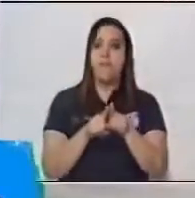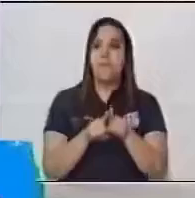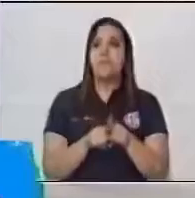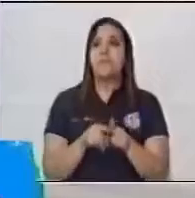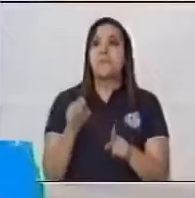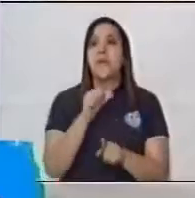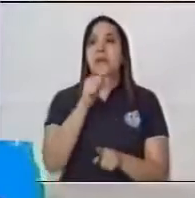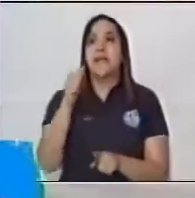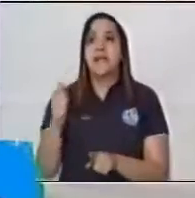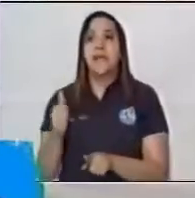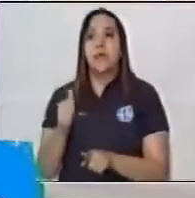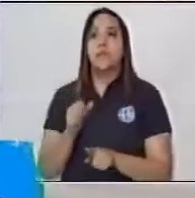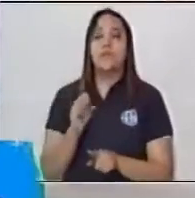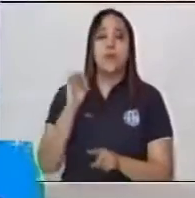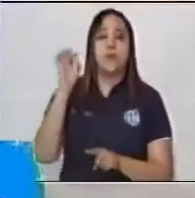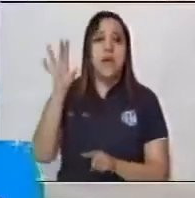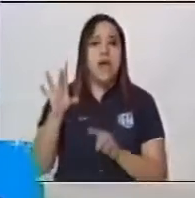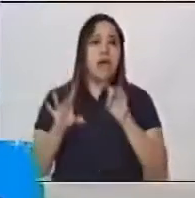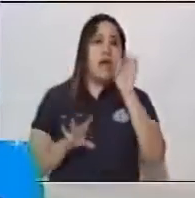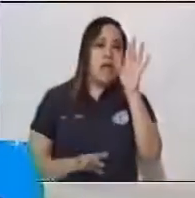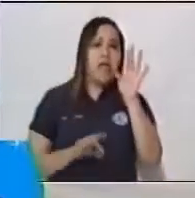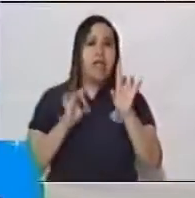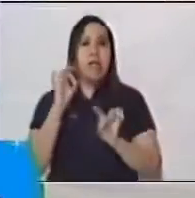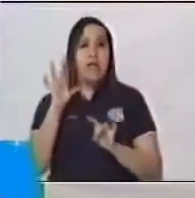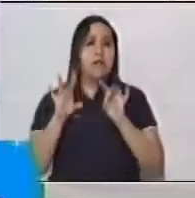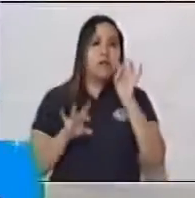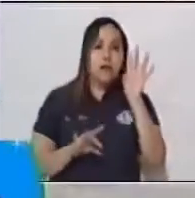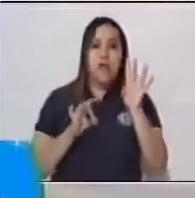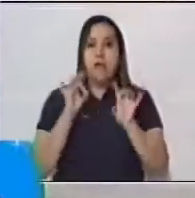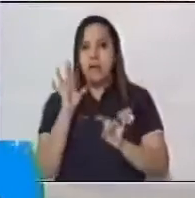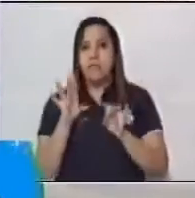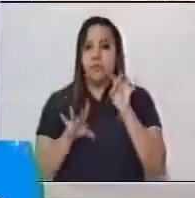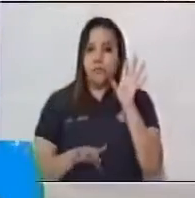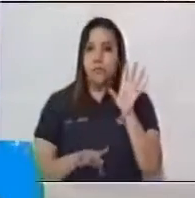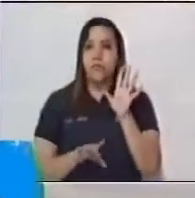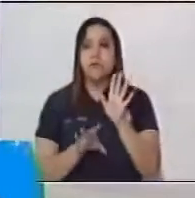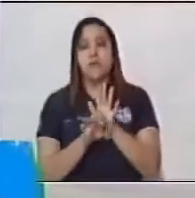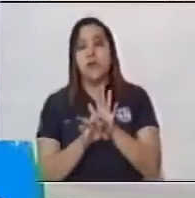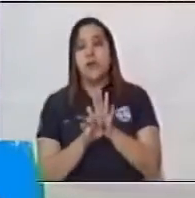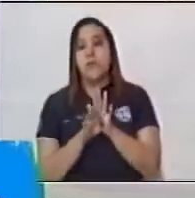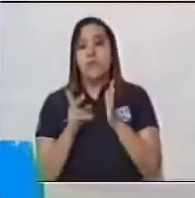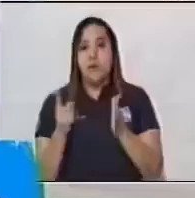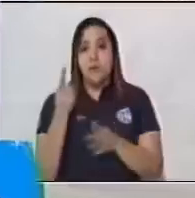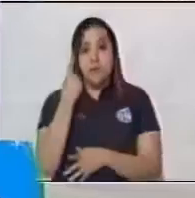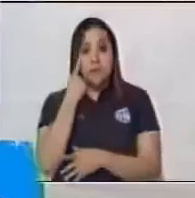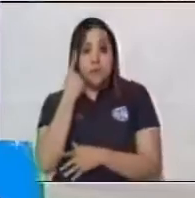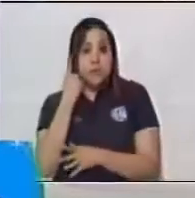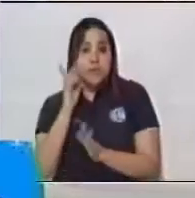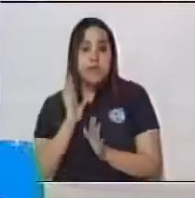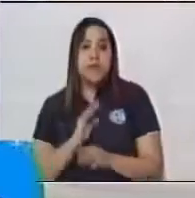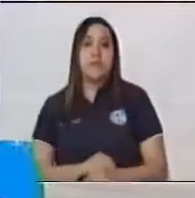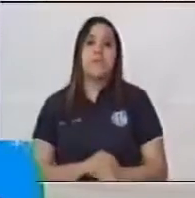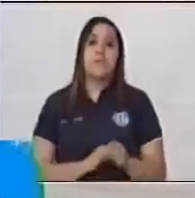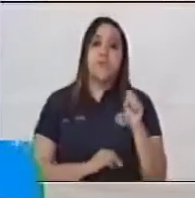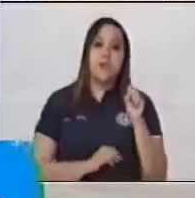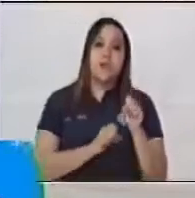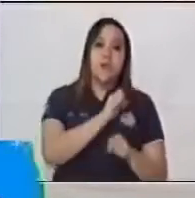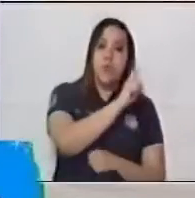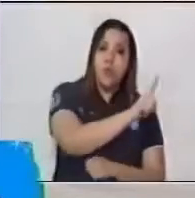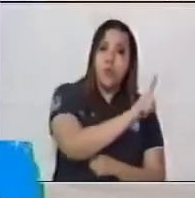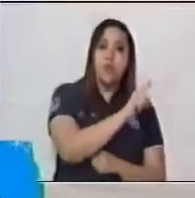tener una alterna o alternada. Vamos a tener los siguientes números: